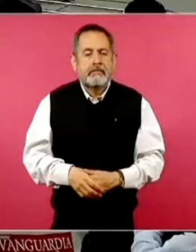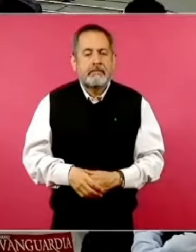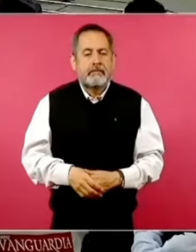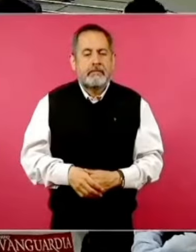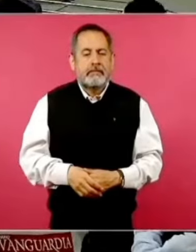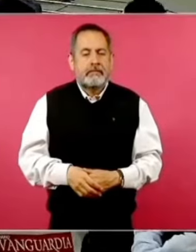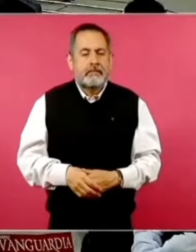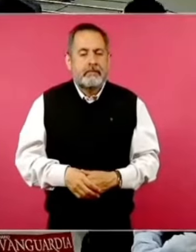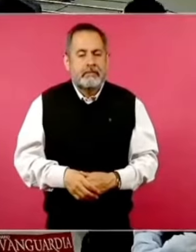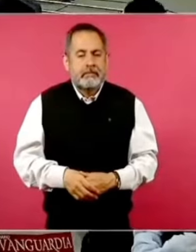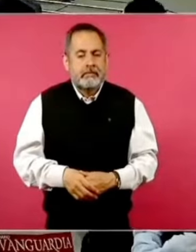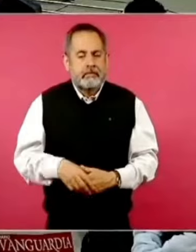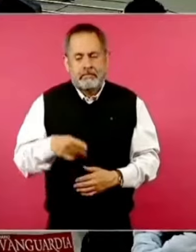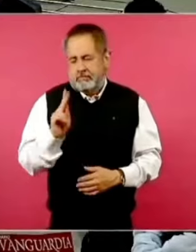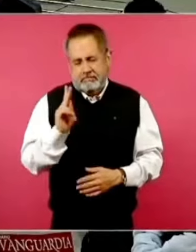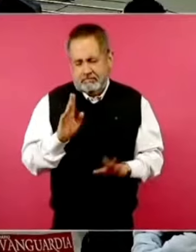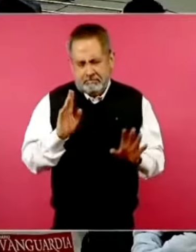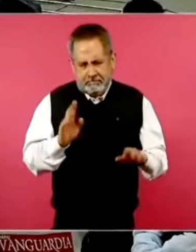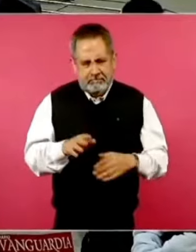a ayudar mucho